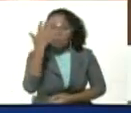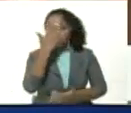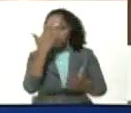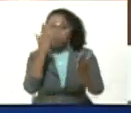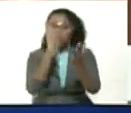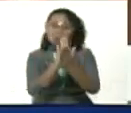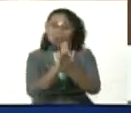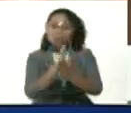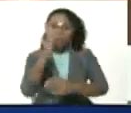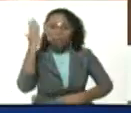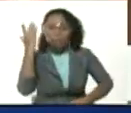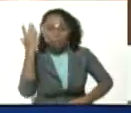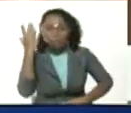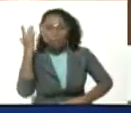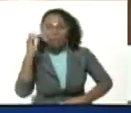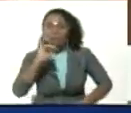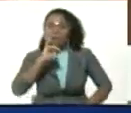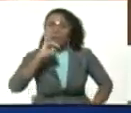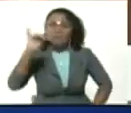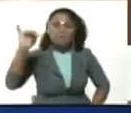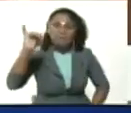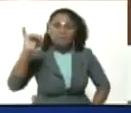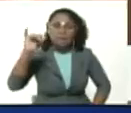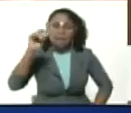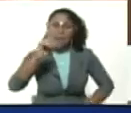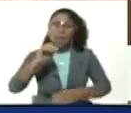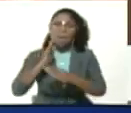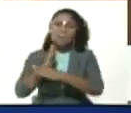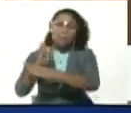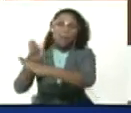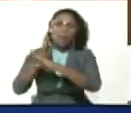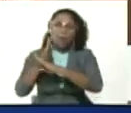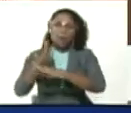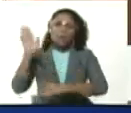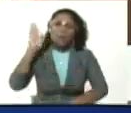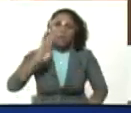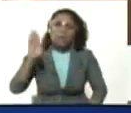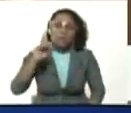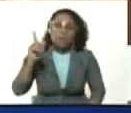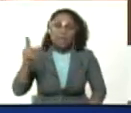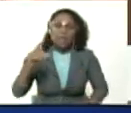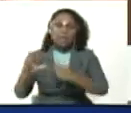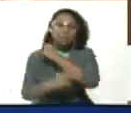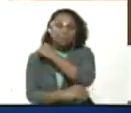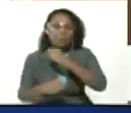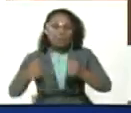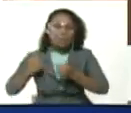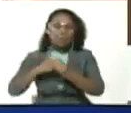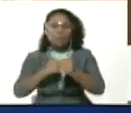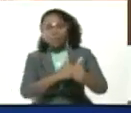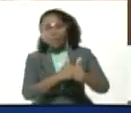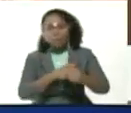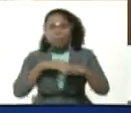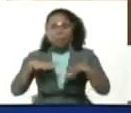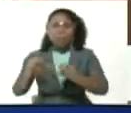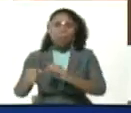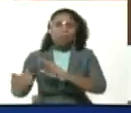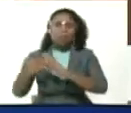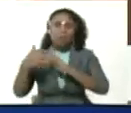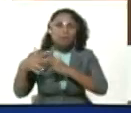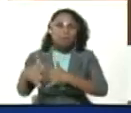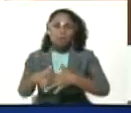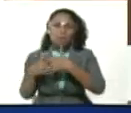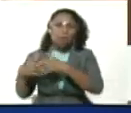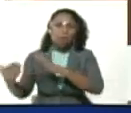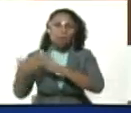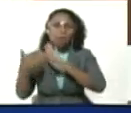enfrentamos y denunciamos el bloqueo criminal, la tortura y la persecución del imperialismo norteamericano